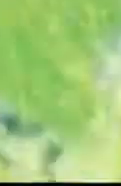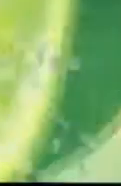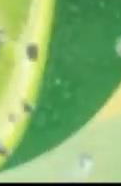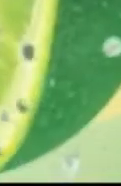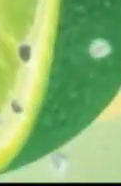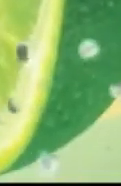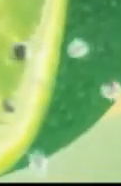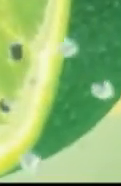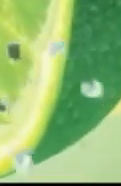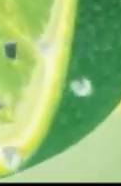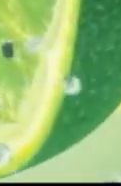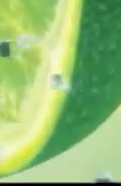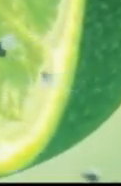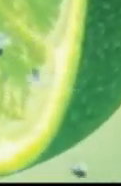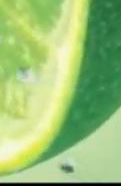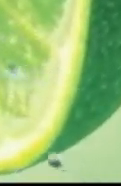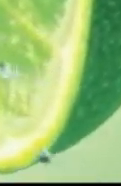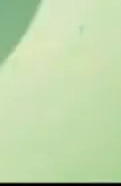i